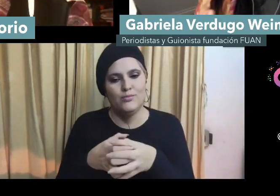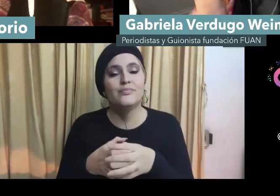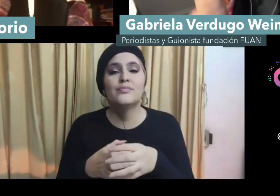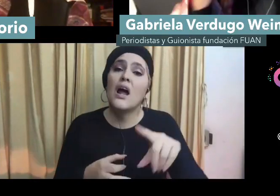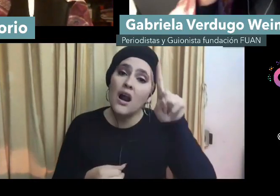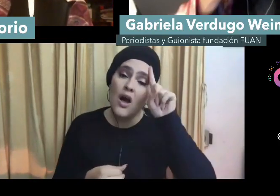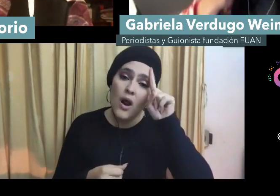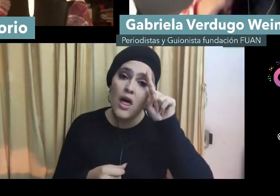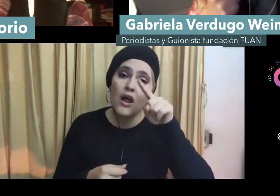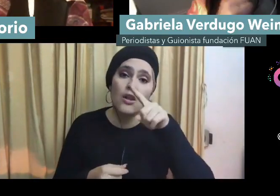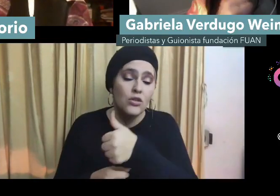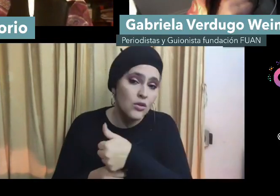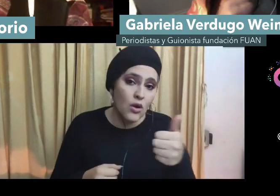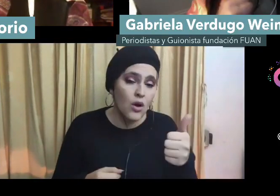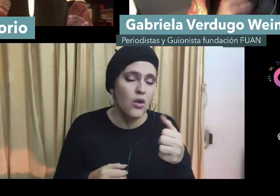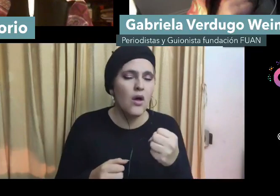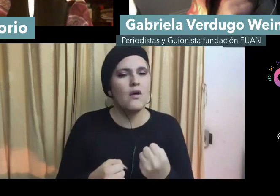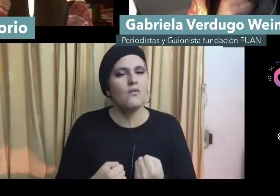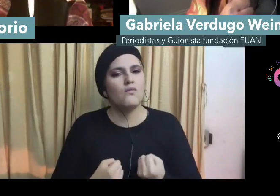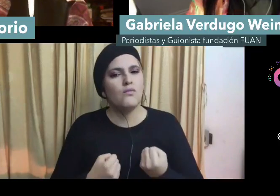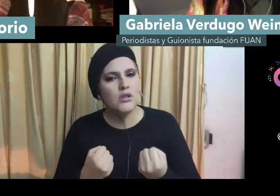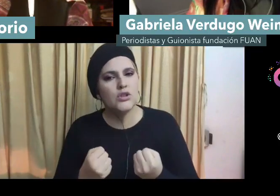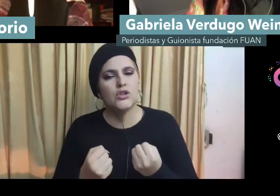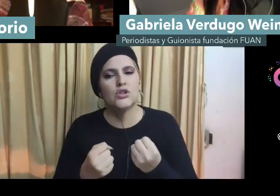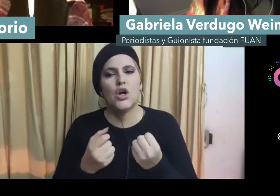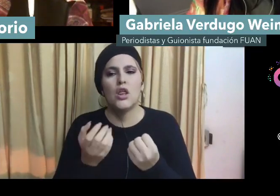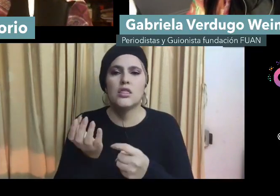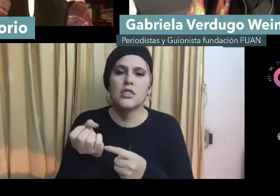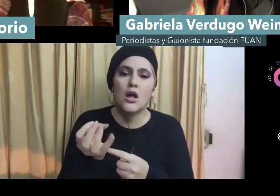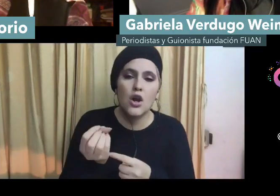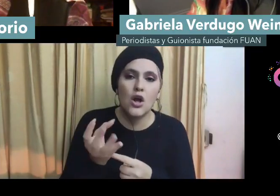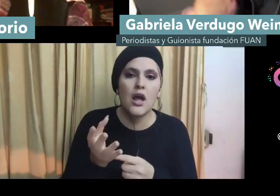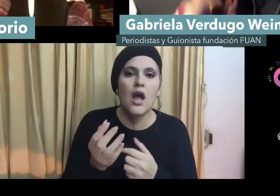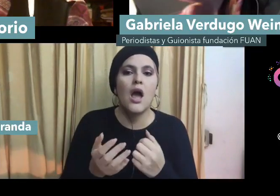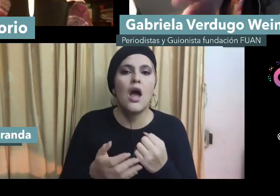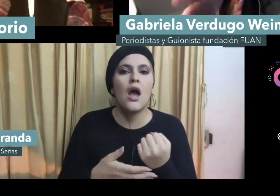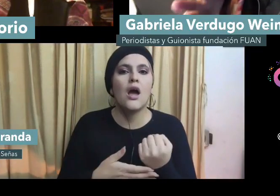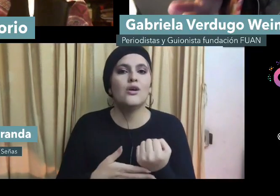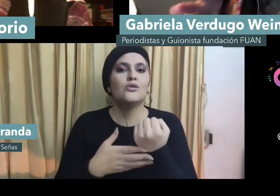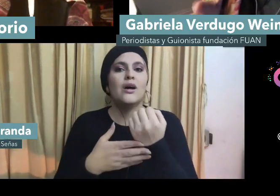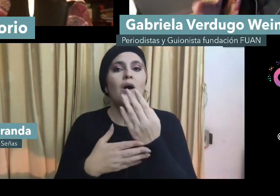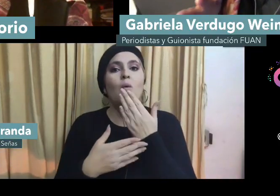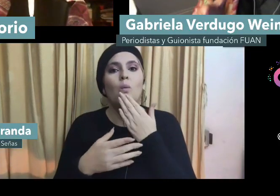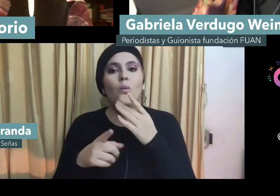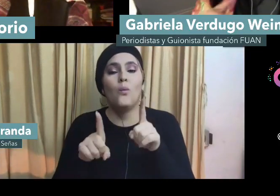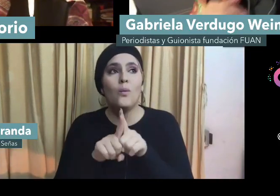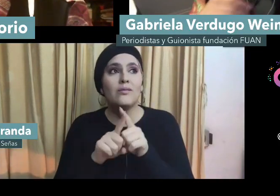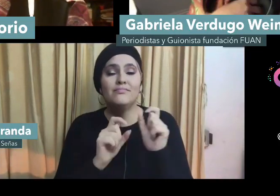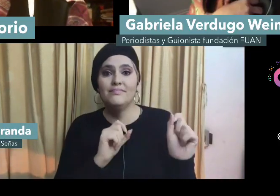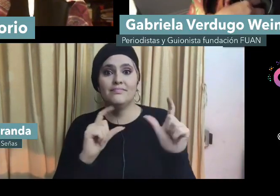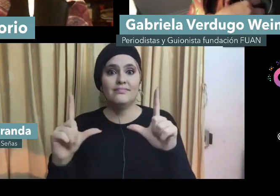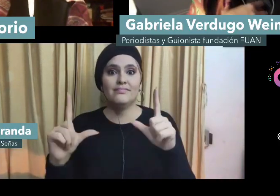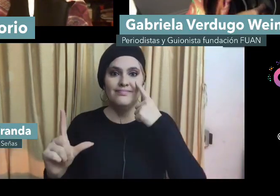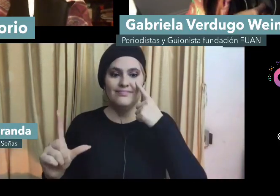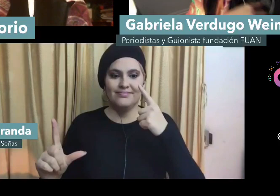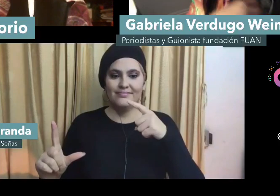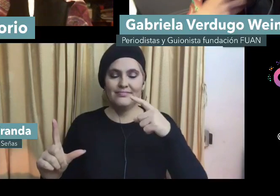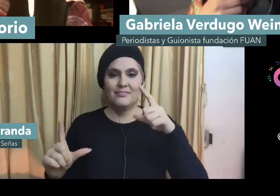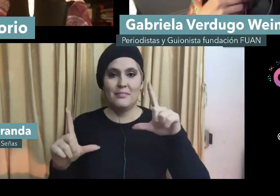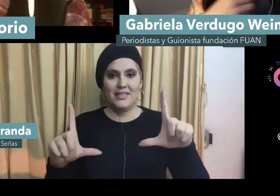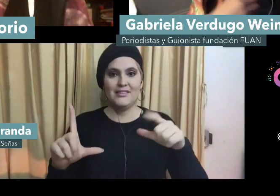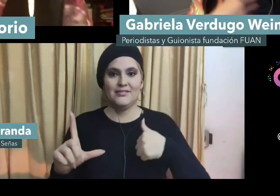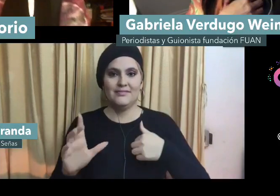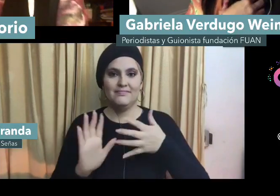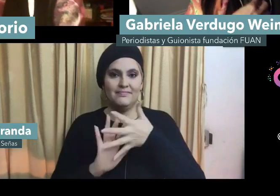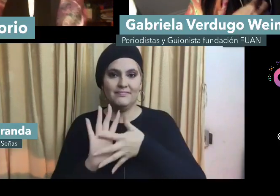la tecnología, es posible gracias al aporte, están viendo en pantalla en este momento a Andrea Rabí. Ella es intérprete acreditada en